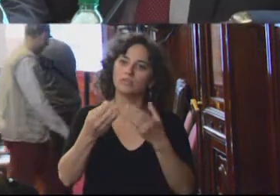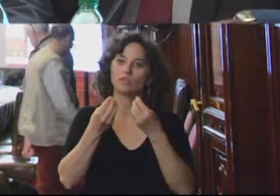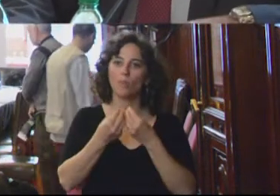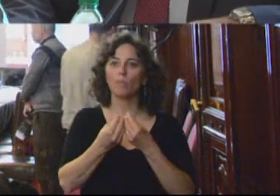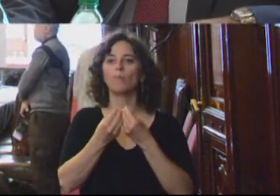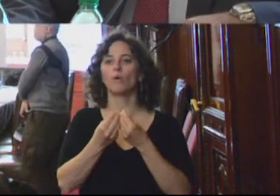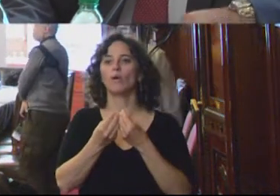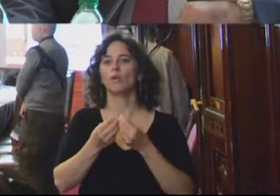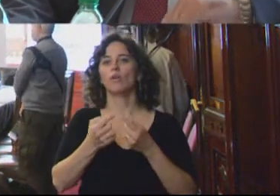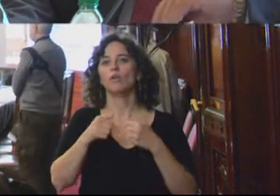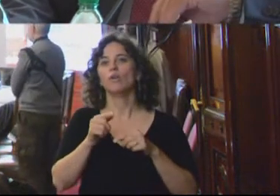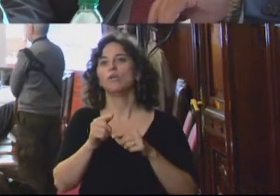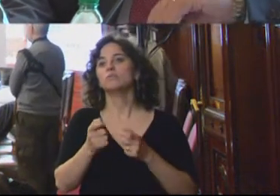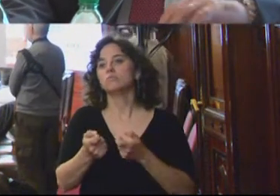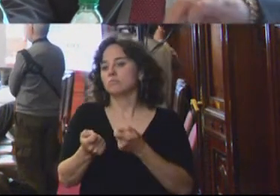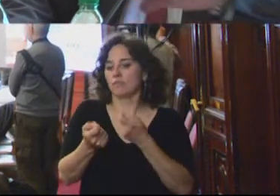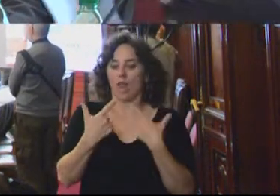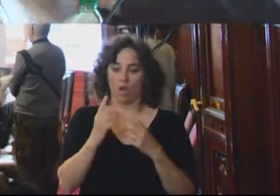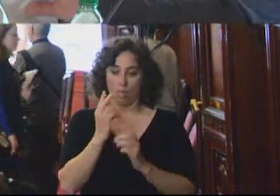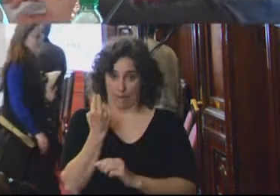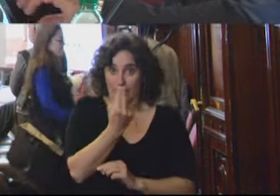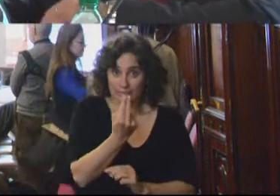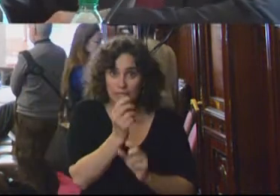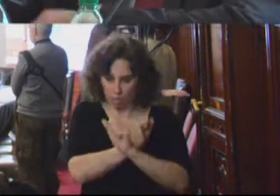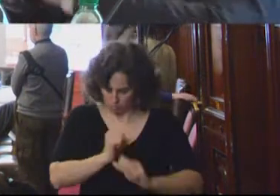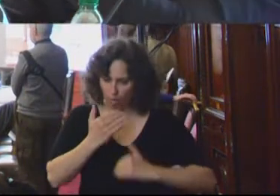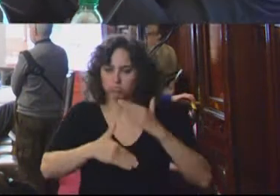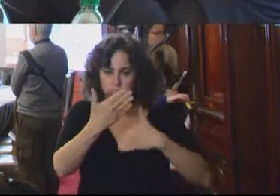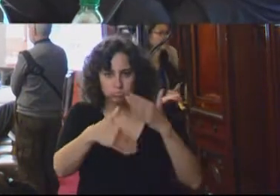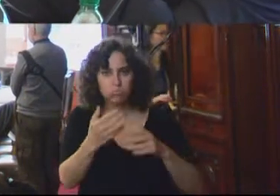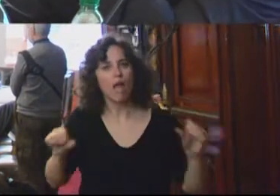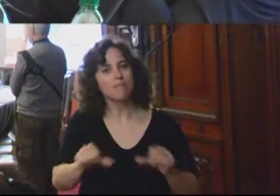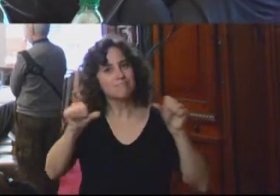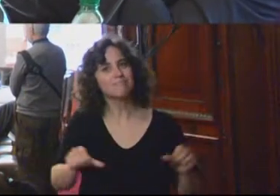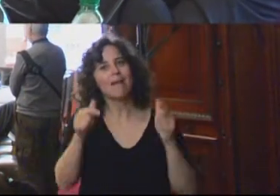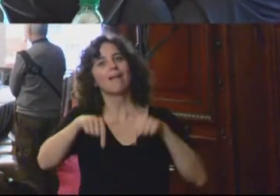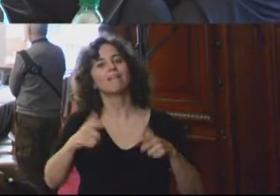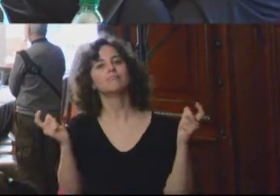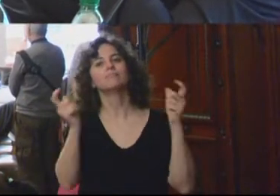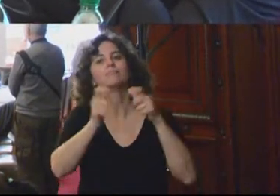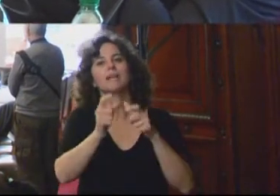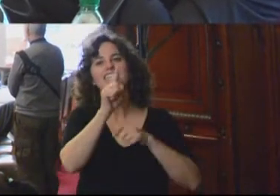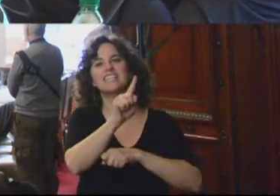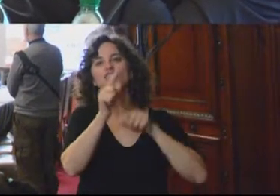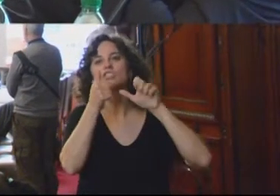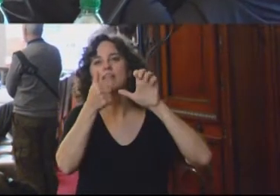por facilitarnos el desarrollo y la realización de nuestro